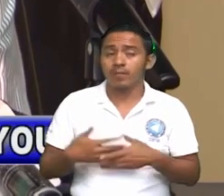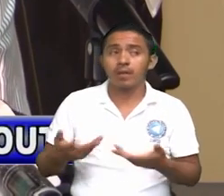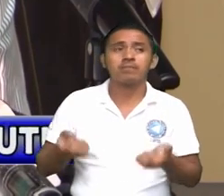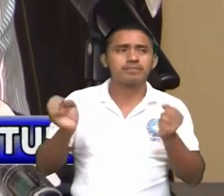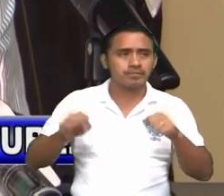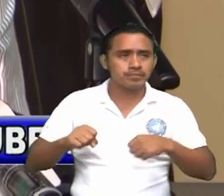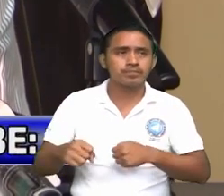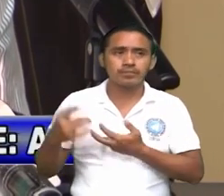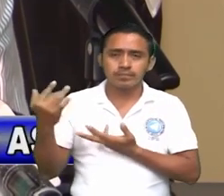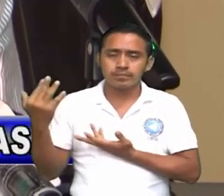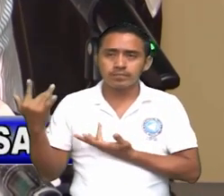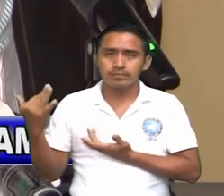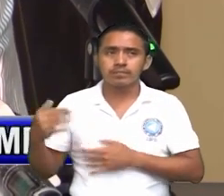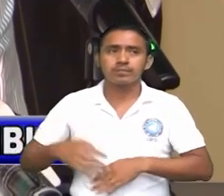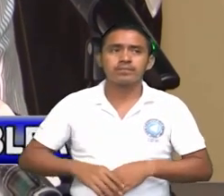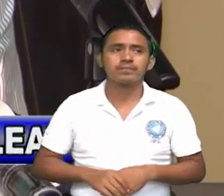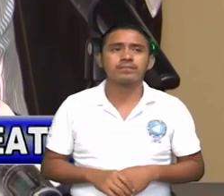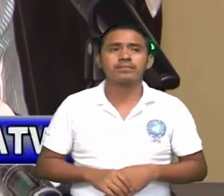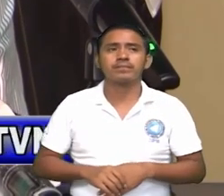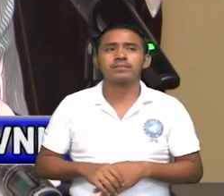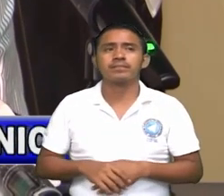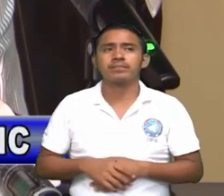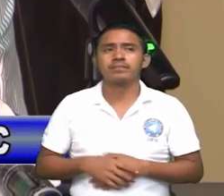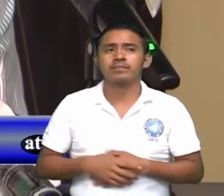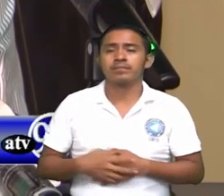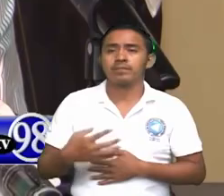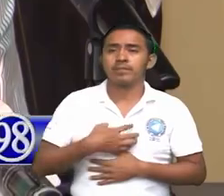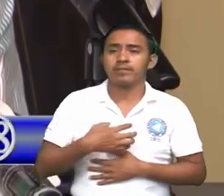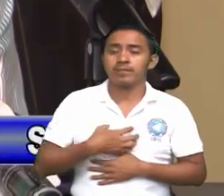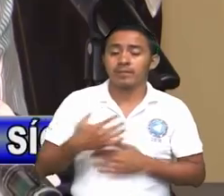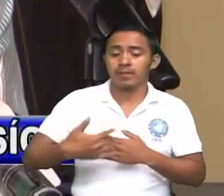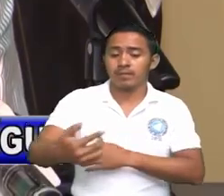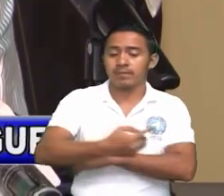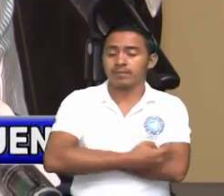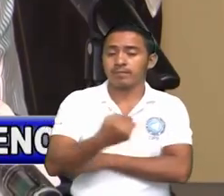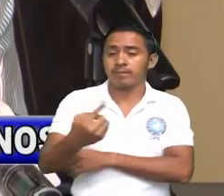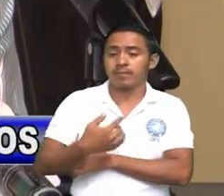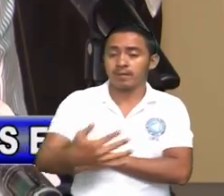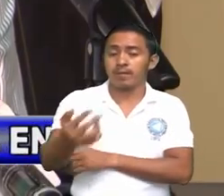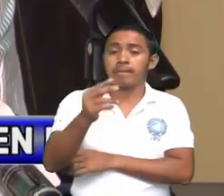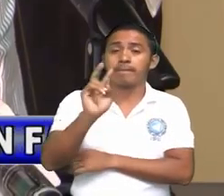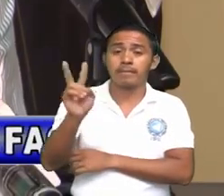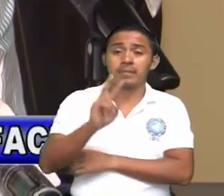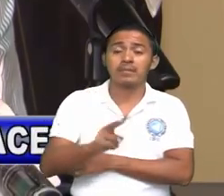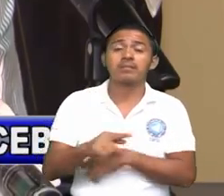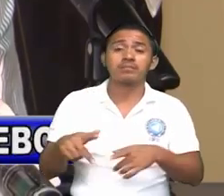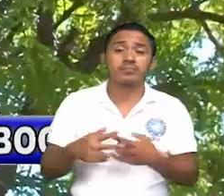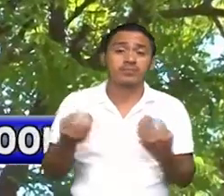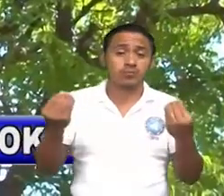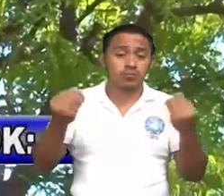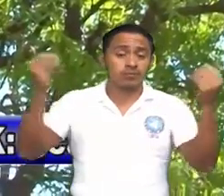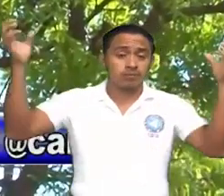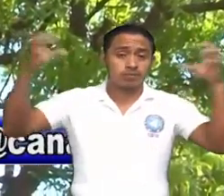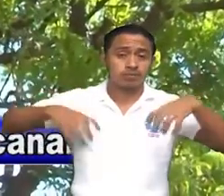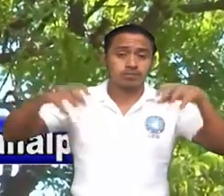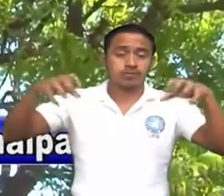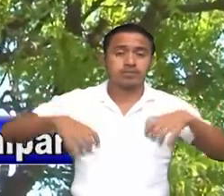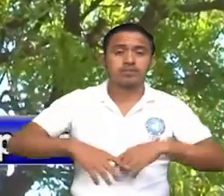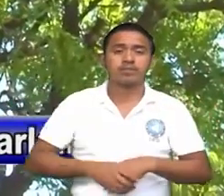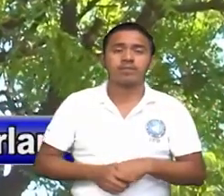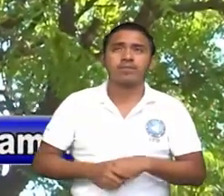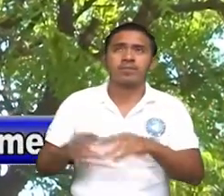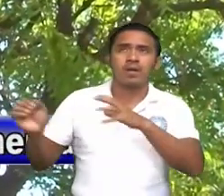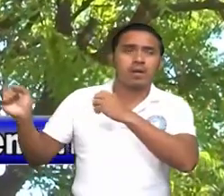podemos esperar que en los próximos días, de acá a viernes, tengamos la ocurrencia de lluvias.